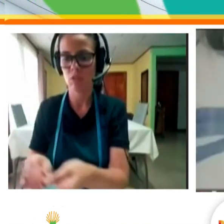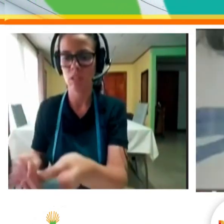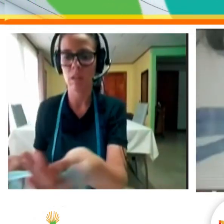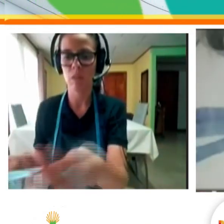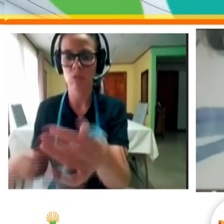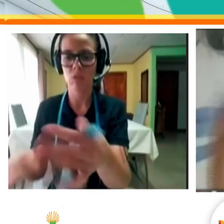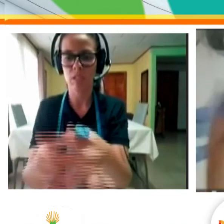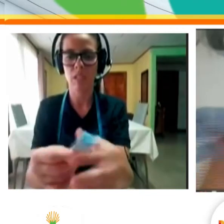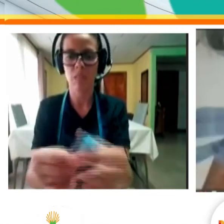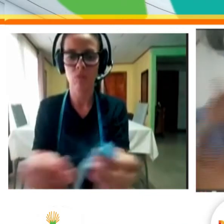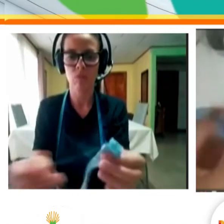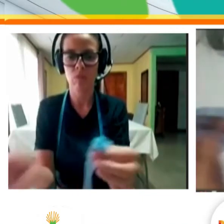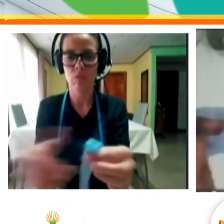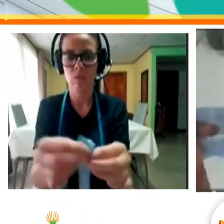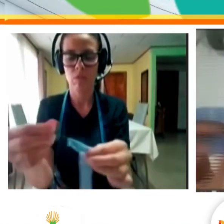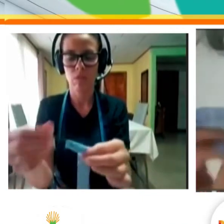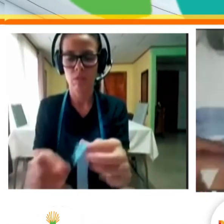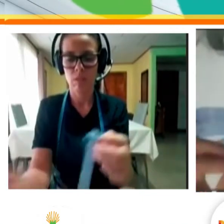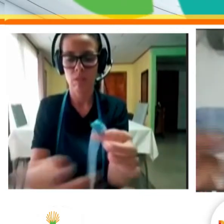los quitamos, los desechamos,